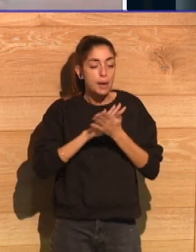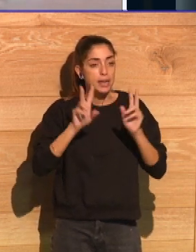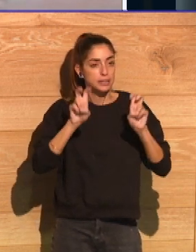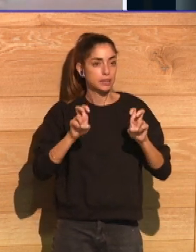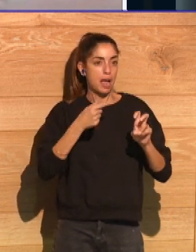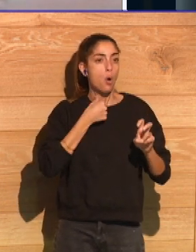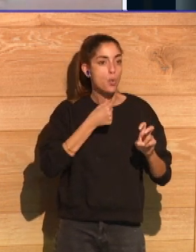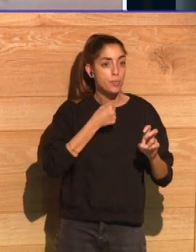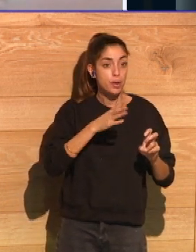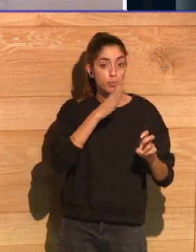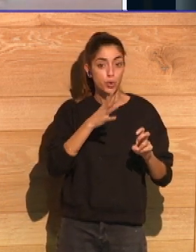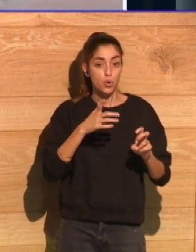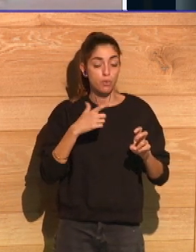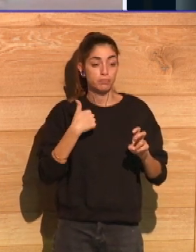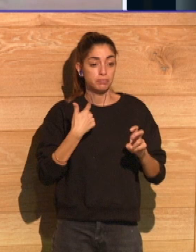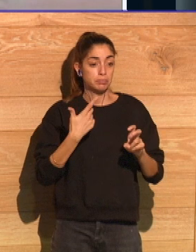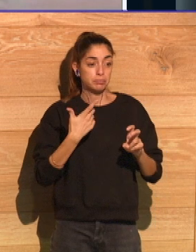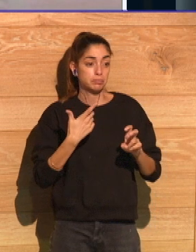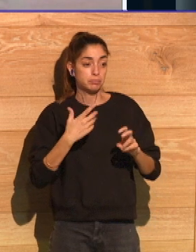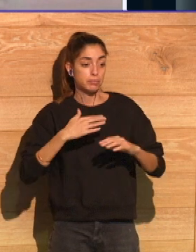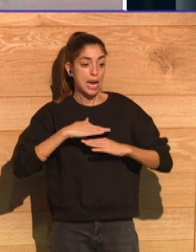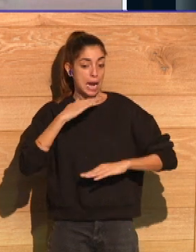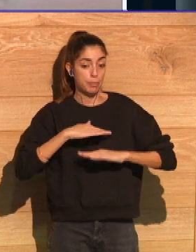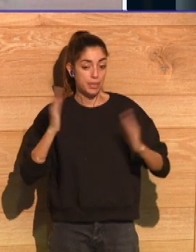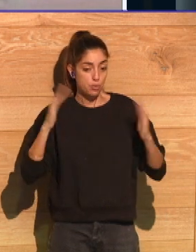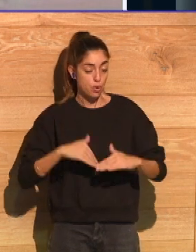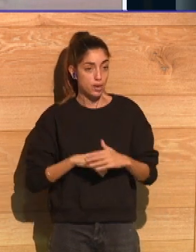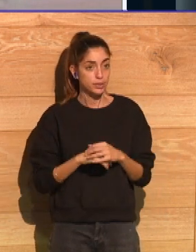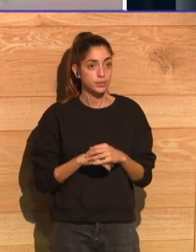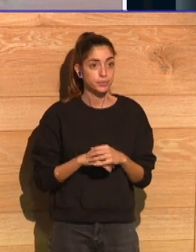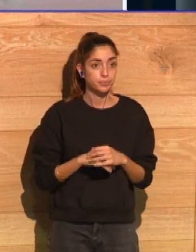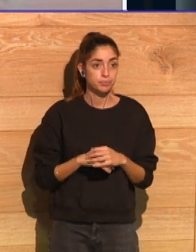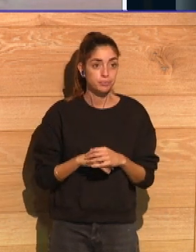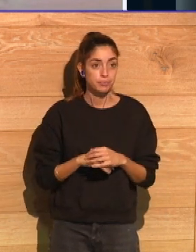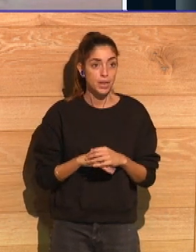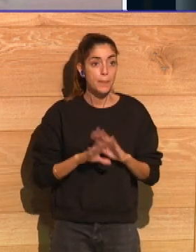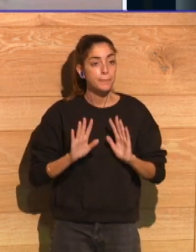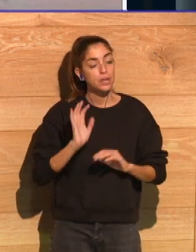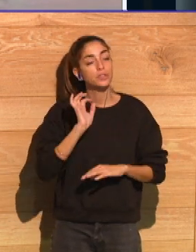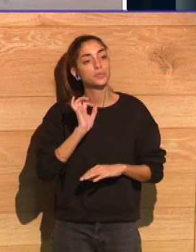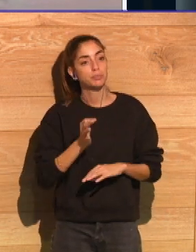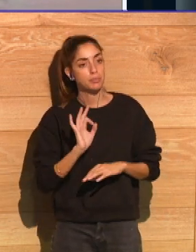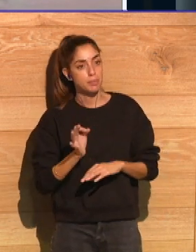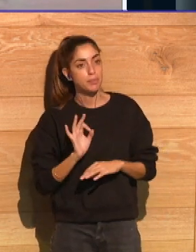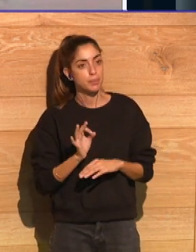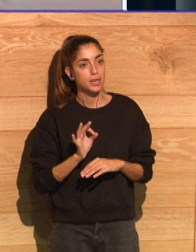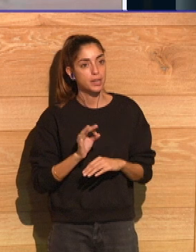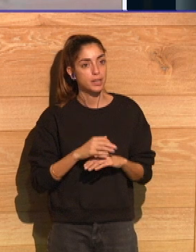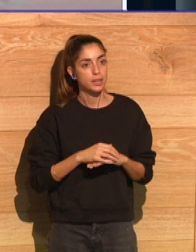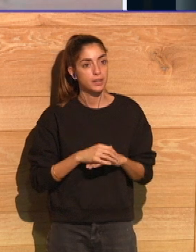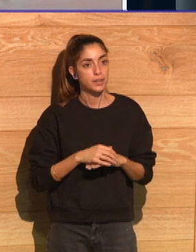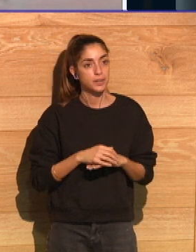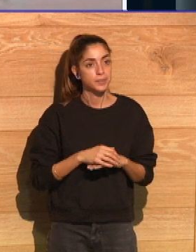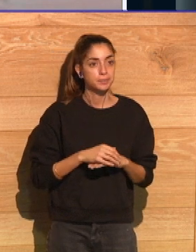mi capacidad de hacerlo si pienso demasiado en ello. Pero sí, es cierto que, bueno,